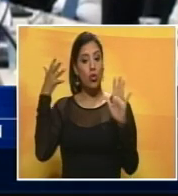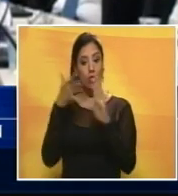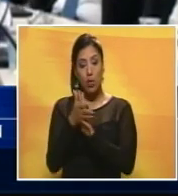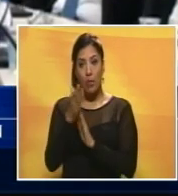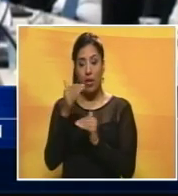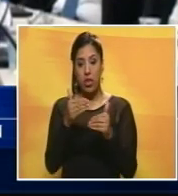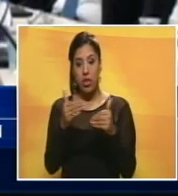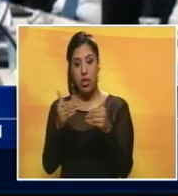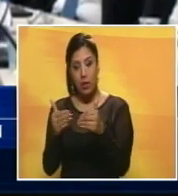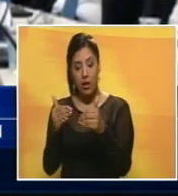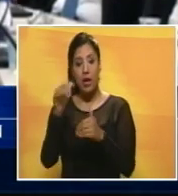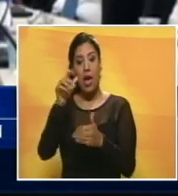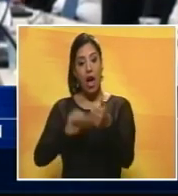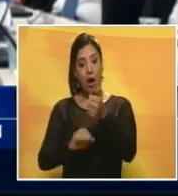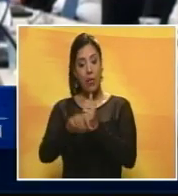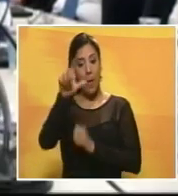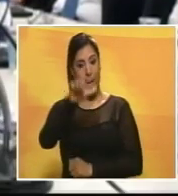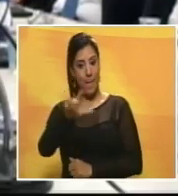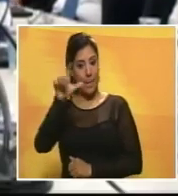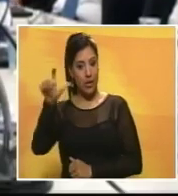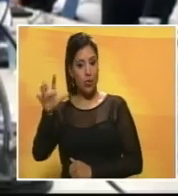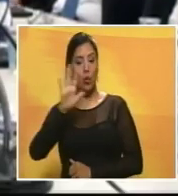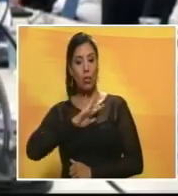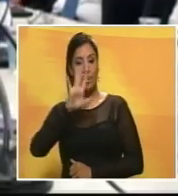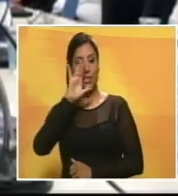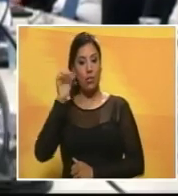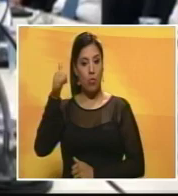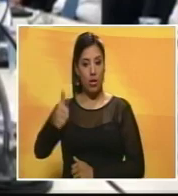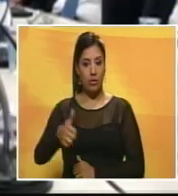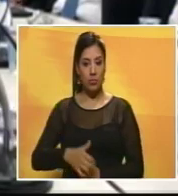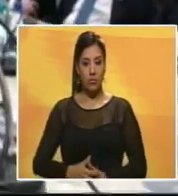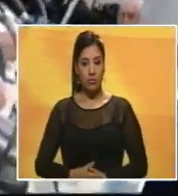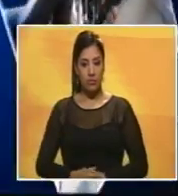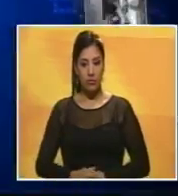una prórroga de beneficios tributarios por 5 años.